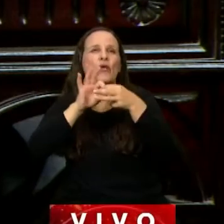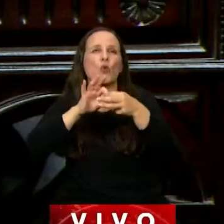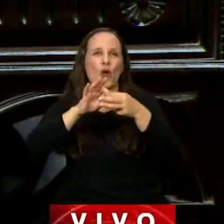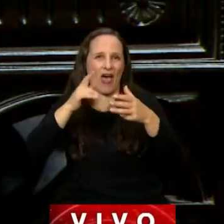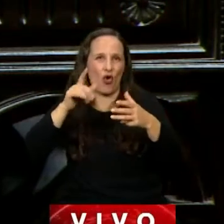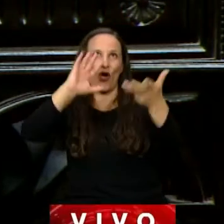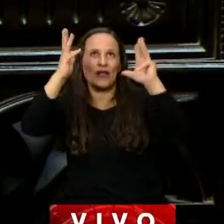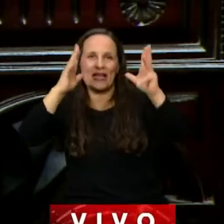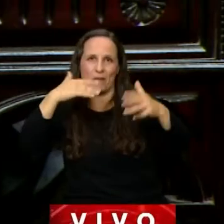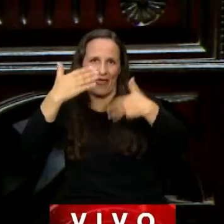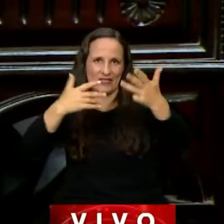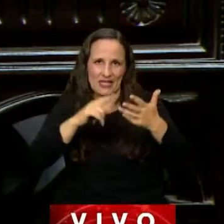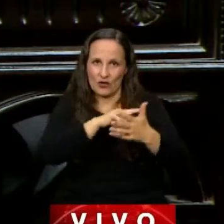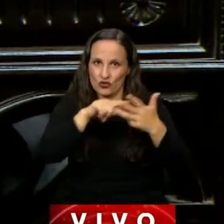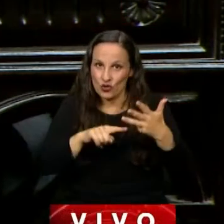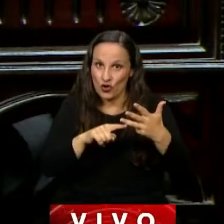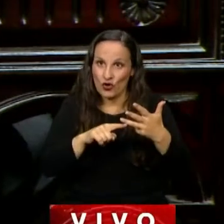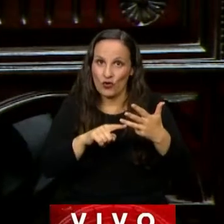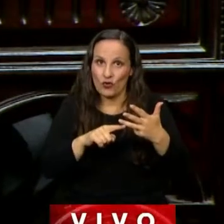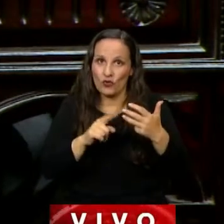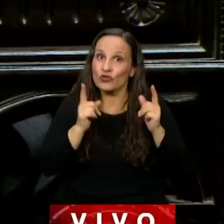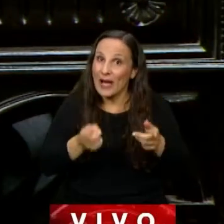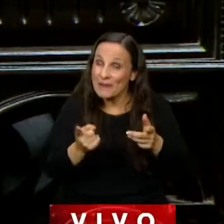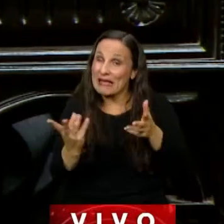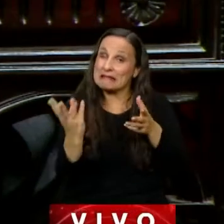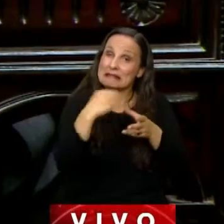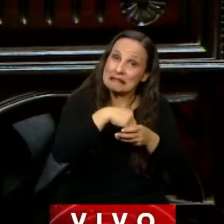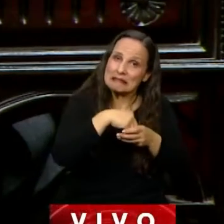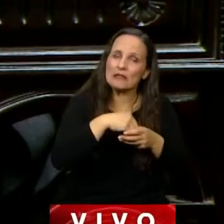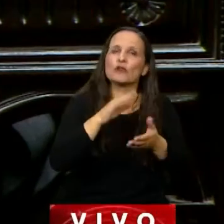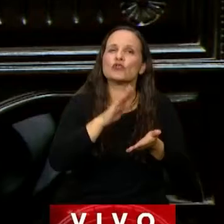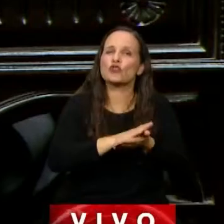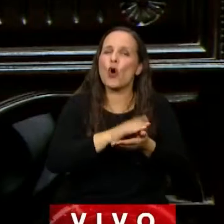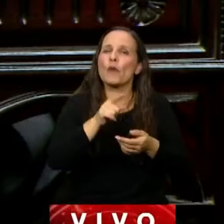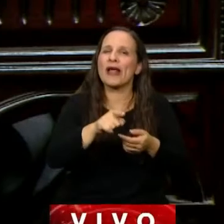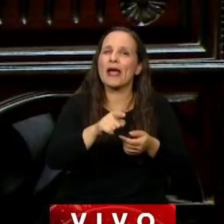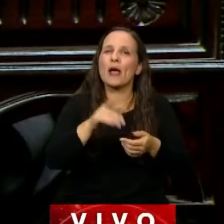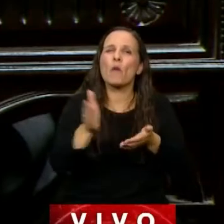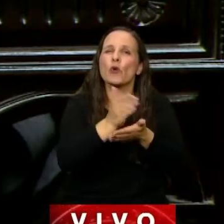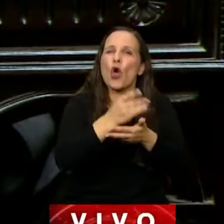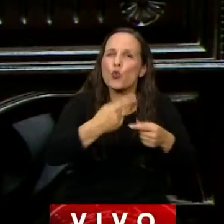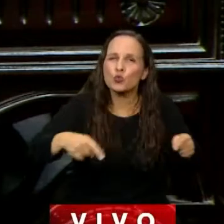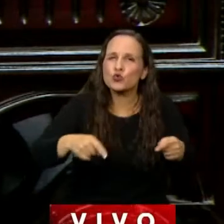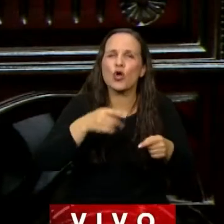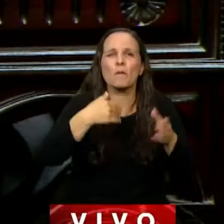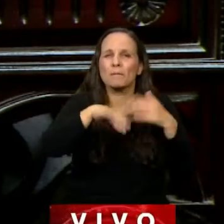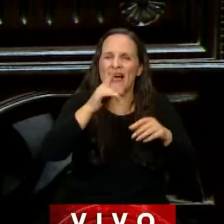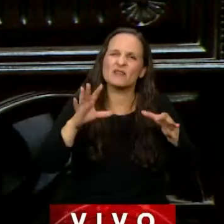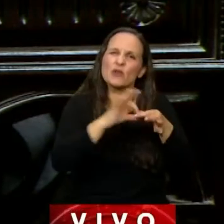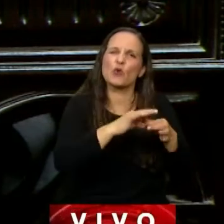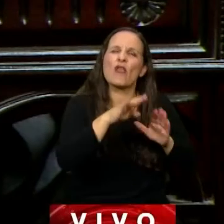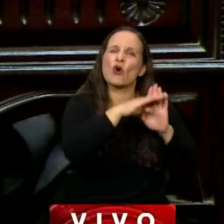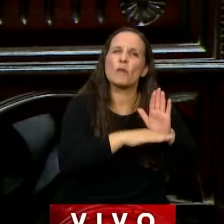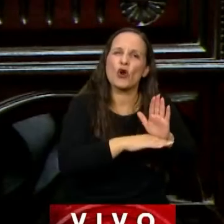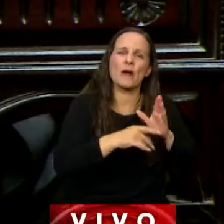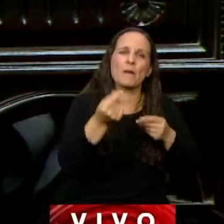Se incluye también el detalle de la producción pública estimada de los principales programas presupuestarios